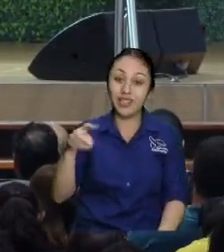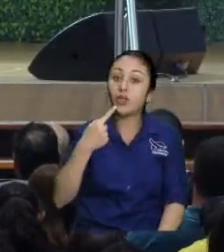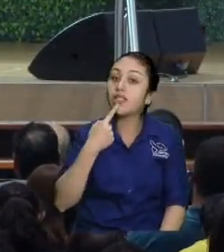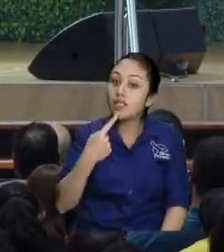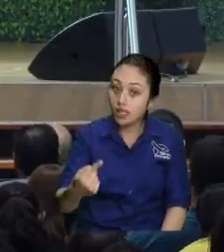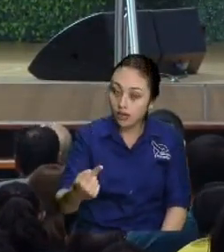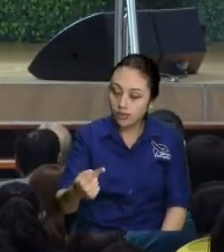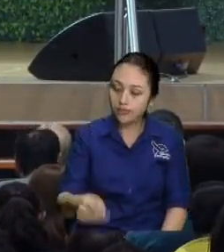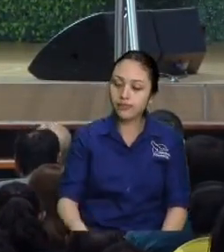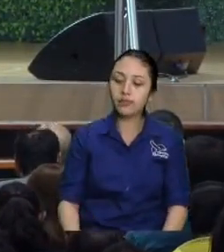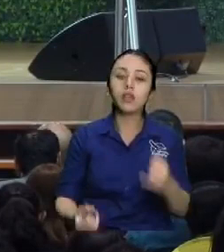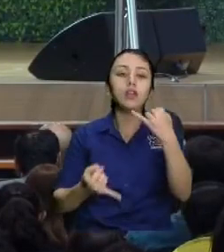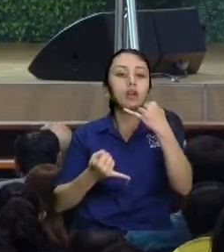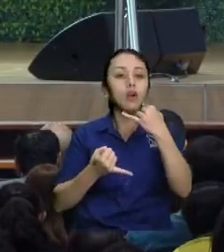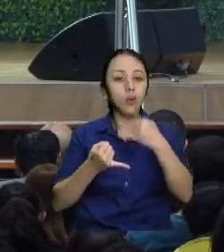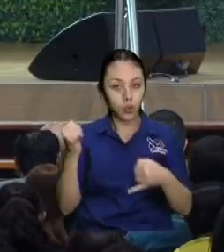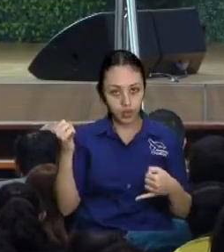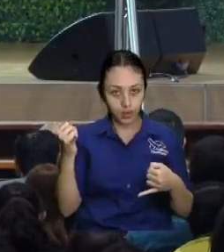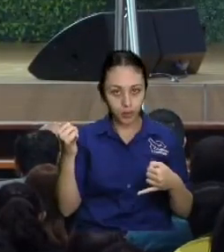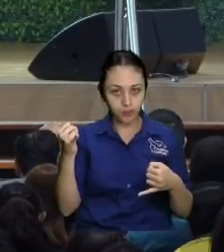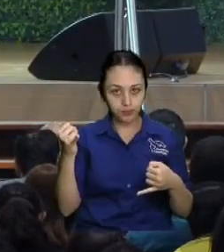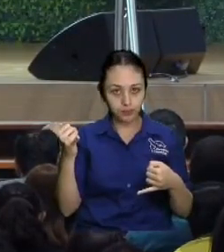Y por último,